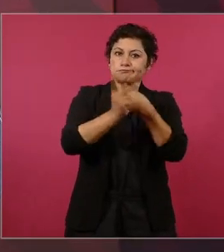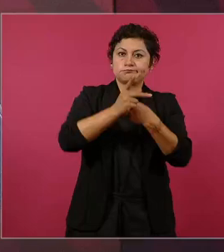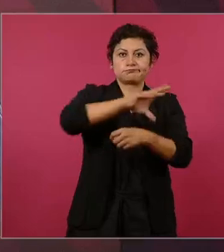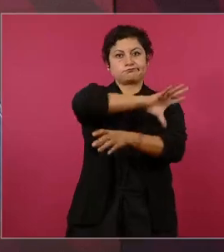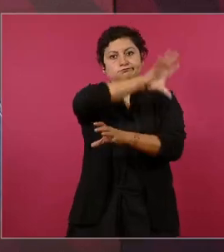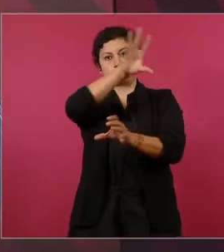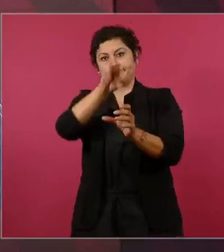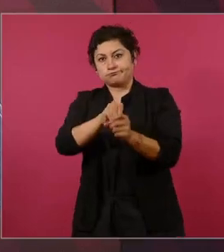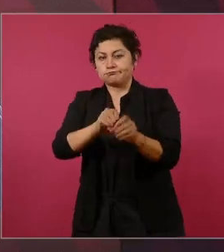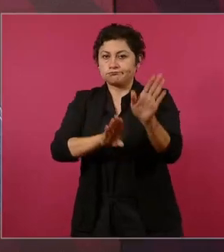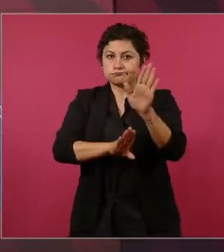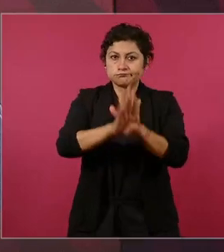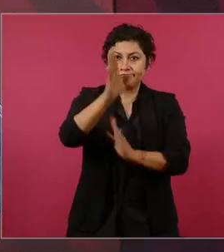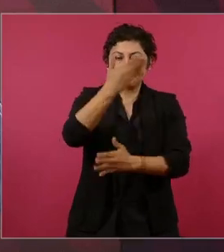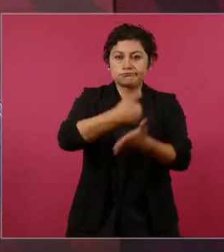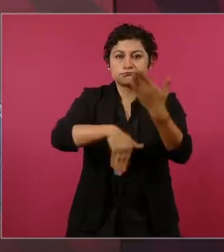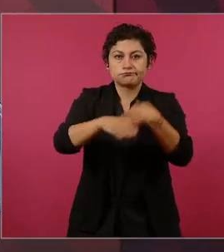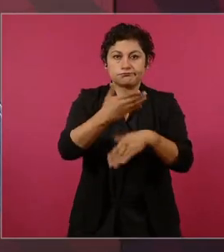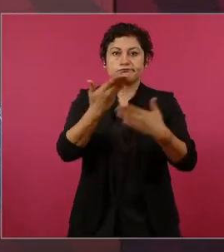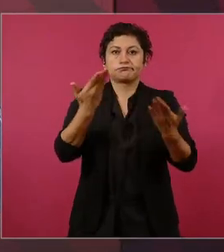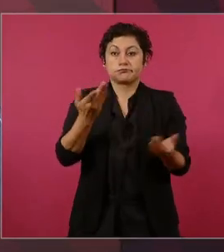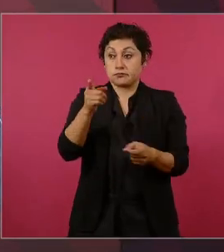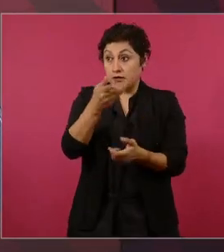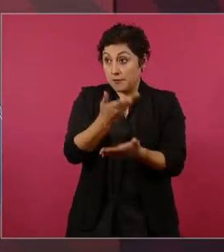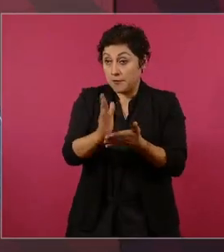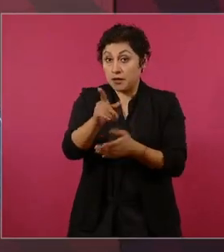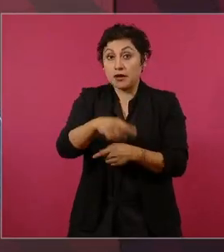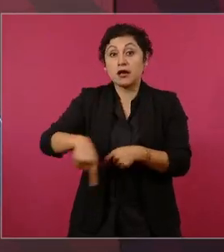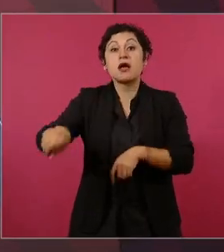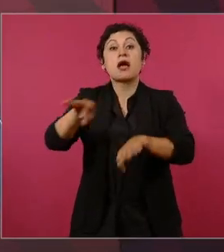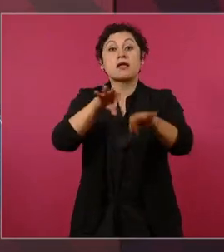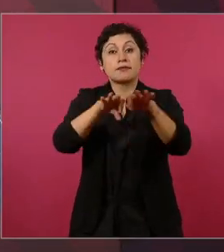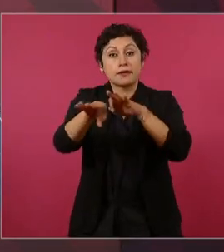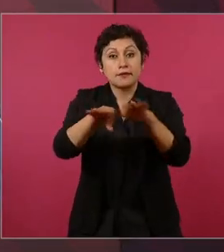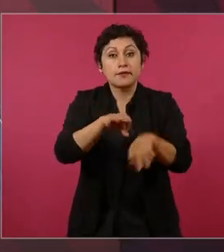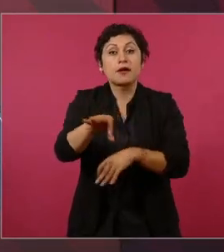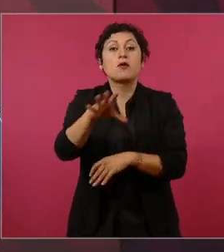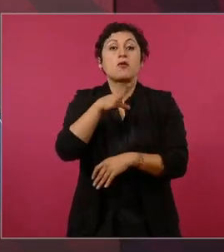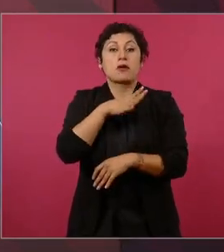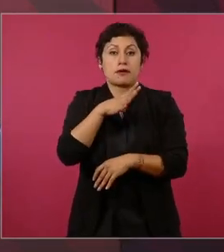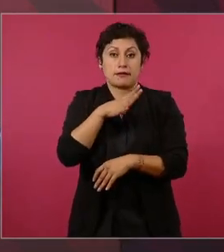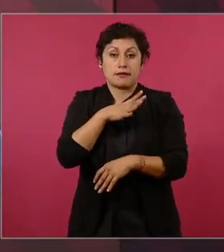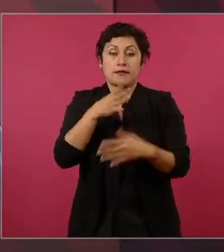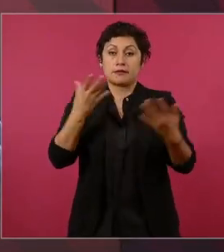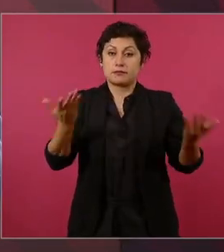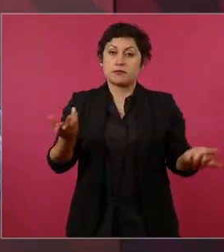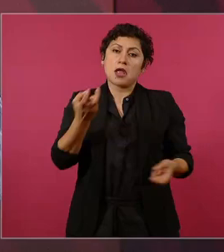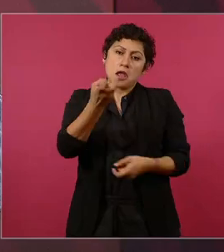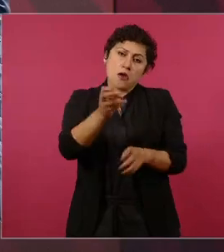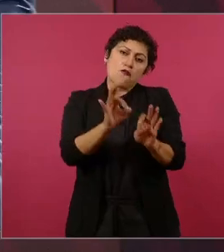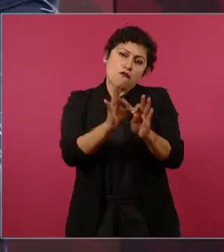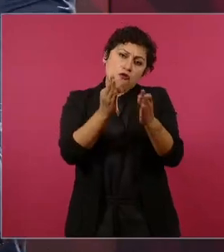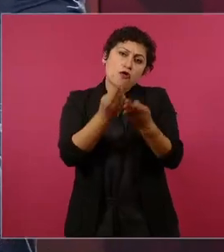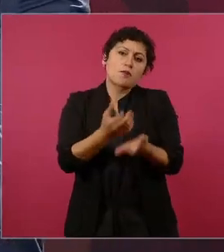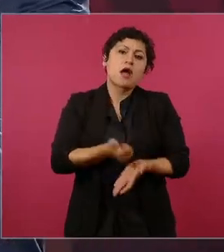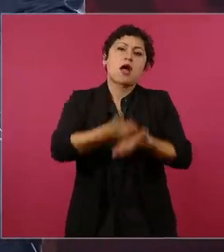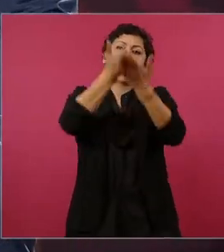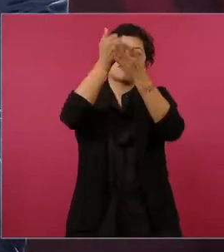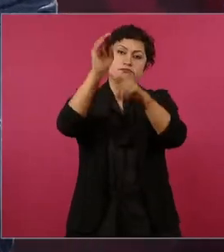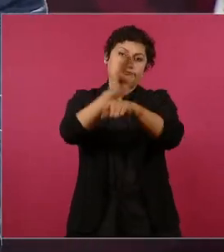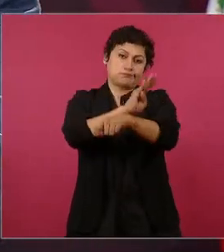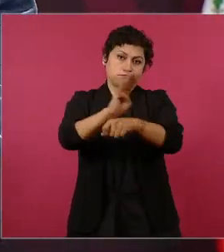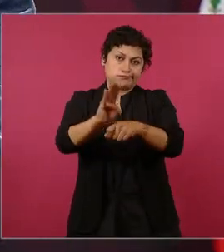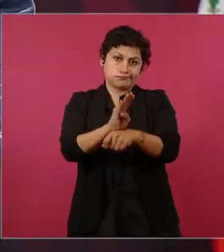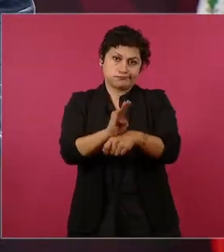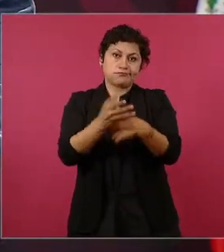Entonces, son mecanismos que pueden aplicarse. El objetivo tiene que ser el